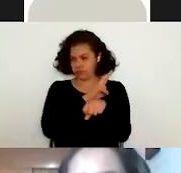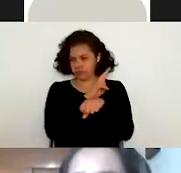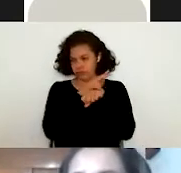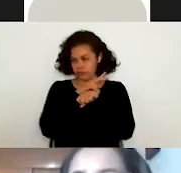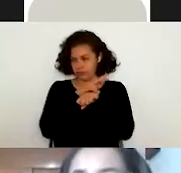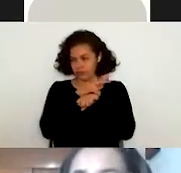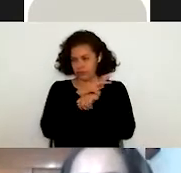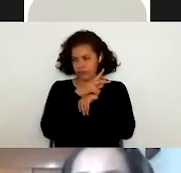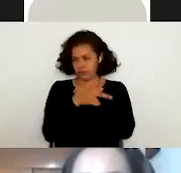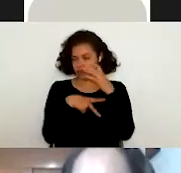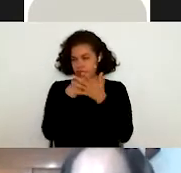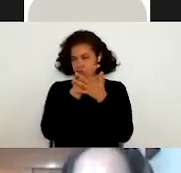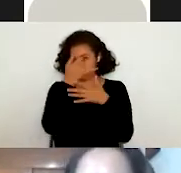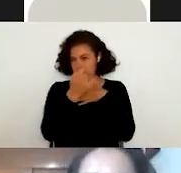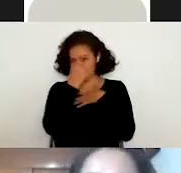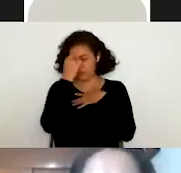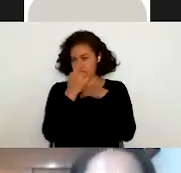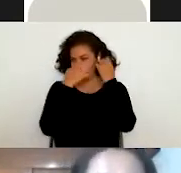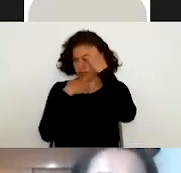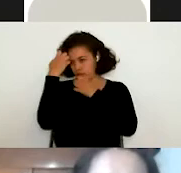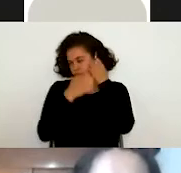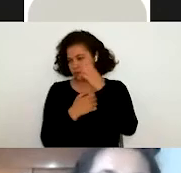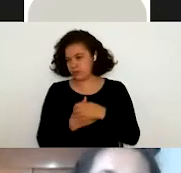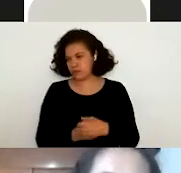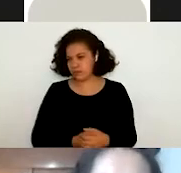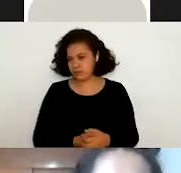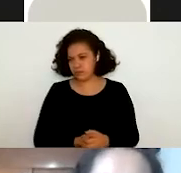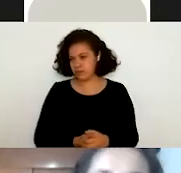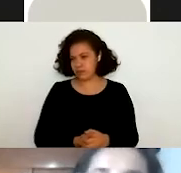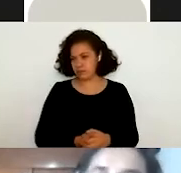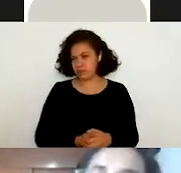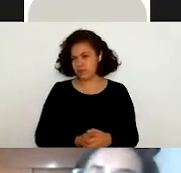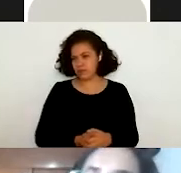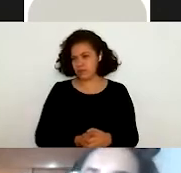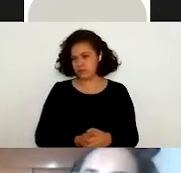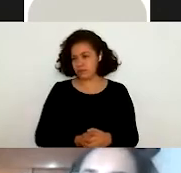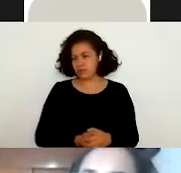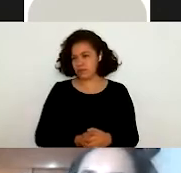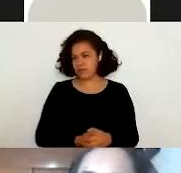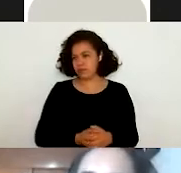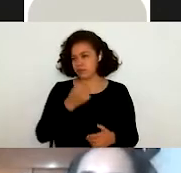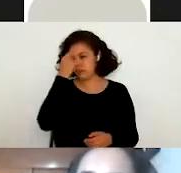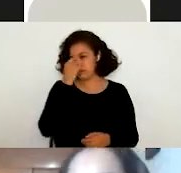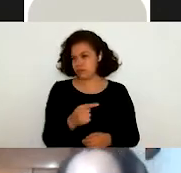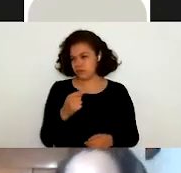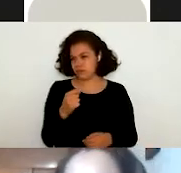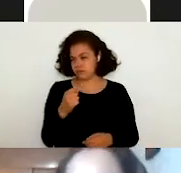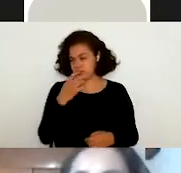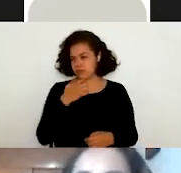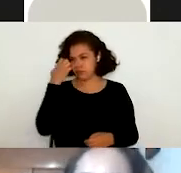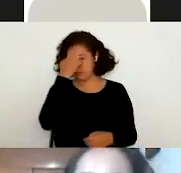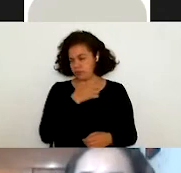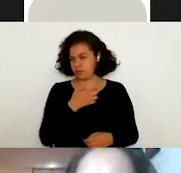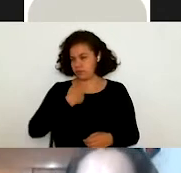el proyecto a partir de la evaluación. Y para esta evaluación también tenemos, o nos podemos valer